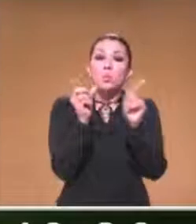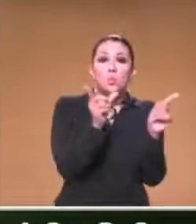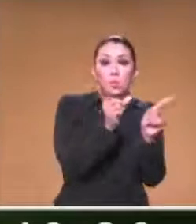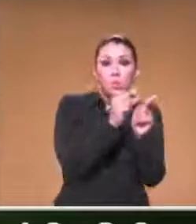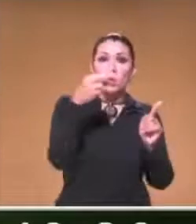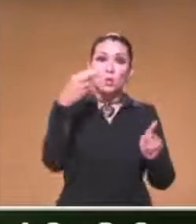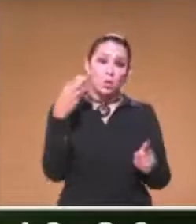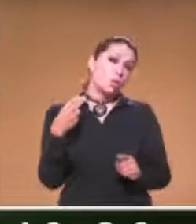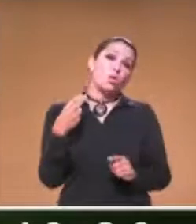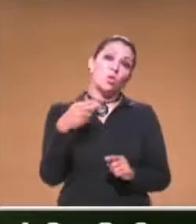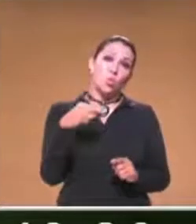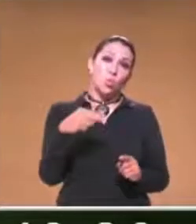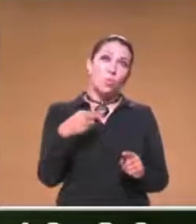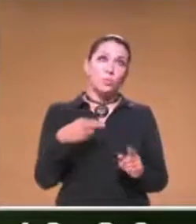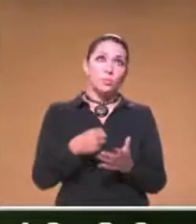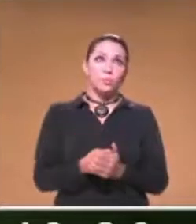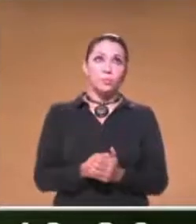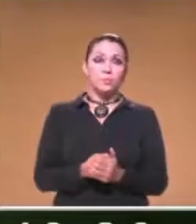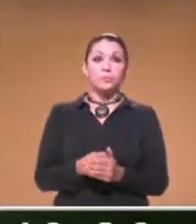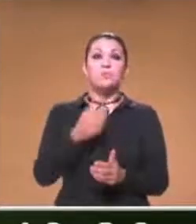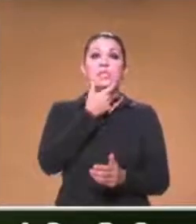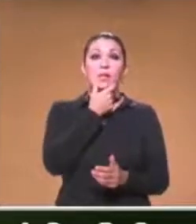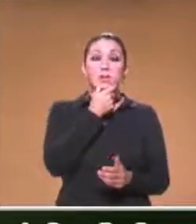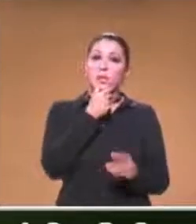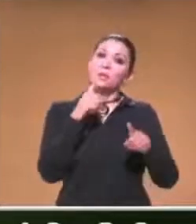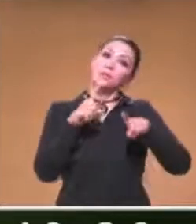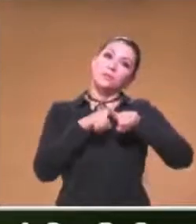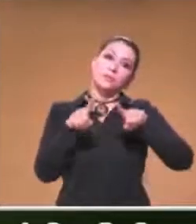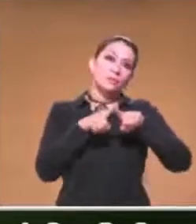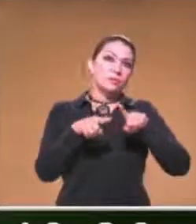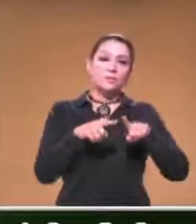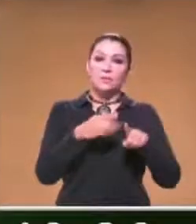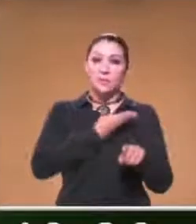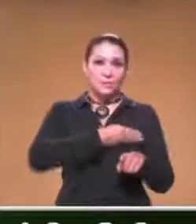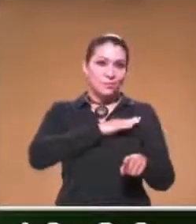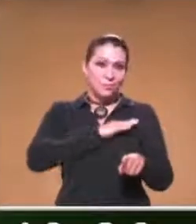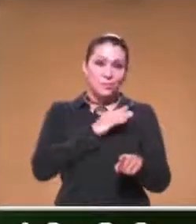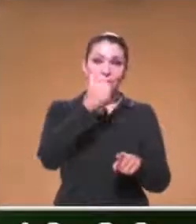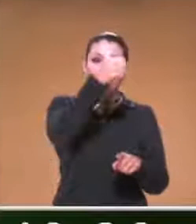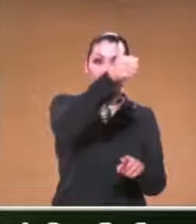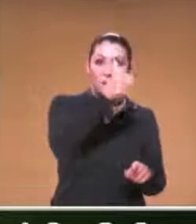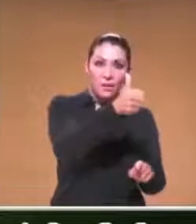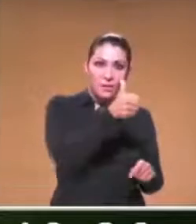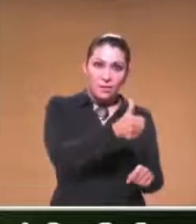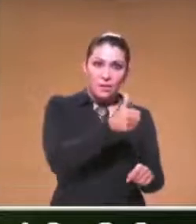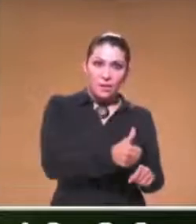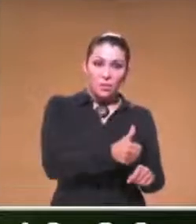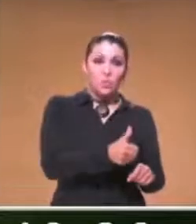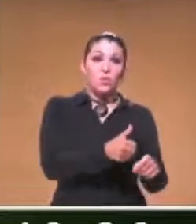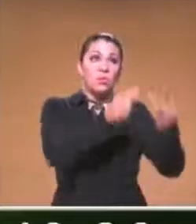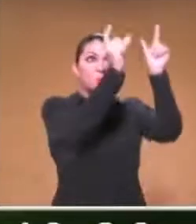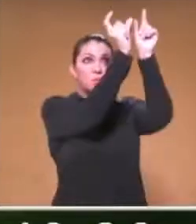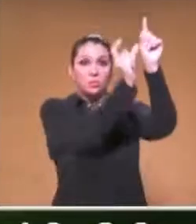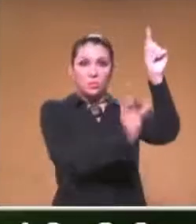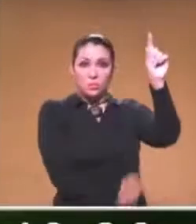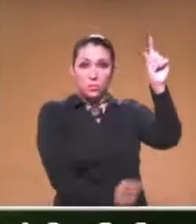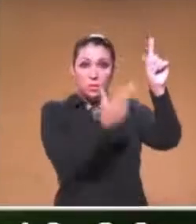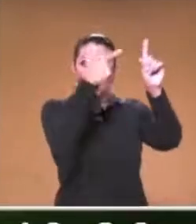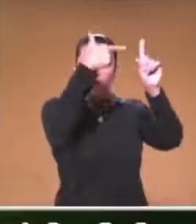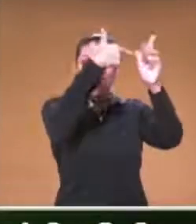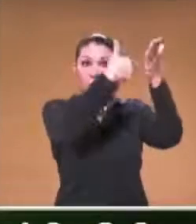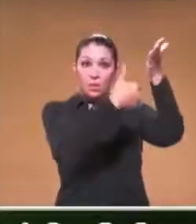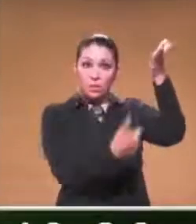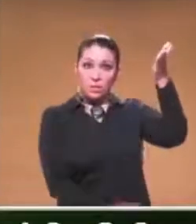inglesa. Recuerda que a diferencia del español, cada uno de estos pronombres que vemos en pantalla se van